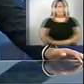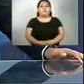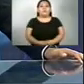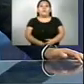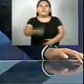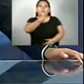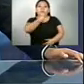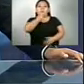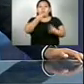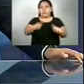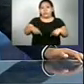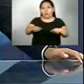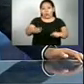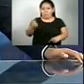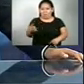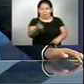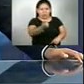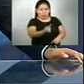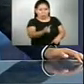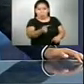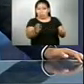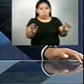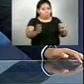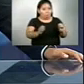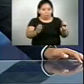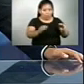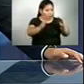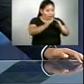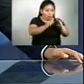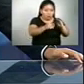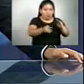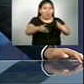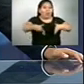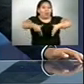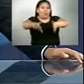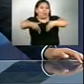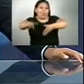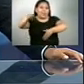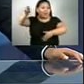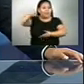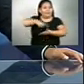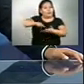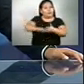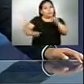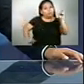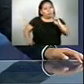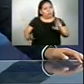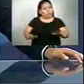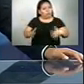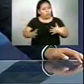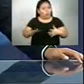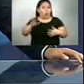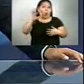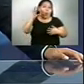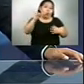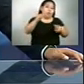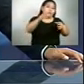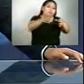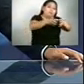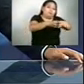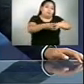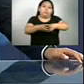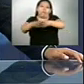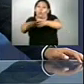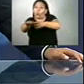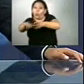Seguimos con la información. Varias personas sin hogar que duermen en diferentes aceras del centro histórico fueron trasladadas a un albergue debido